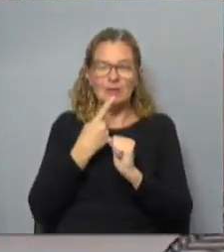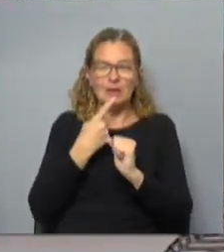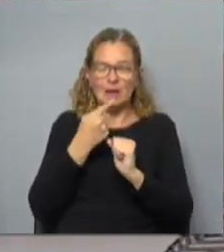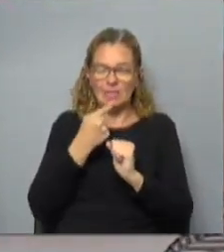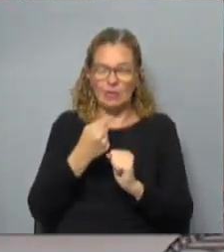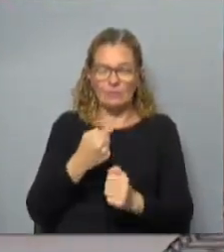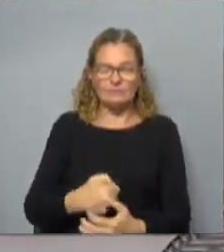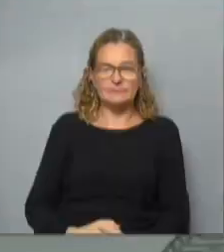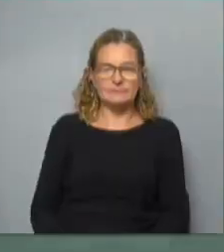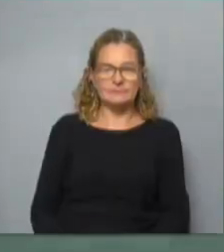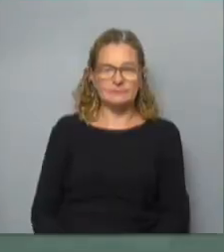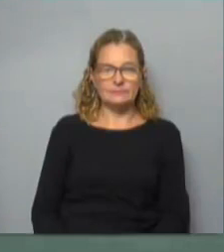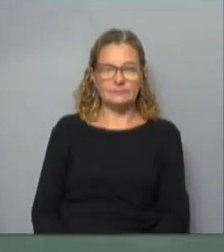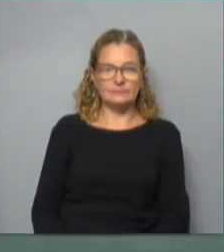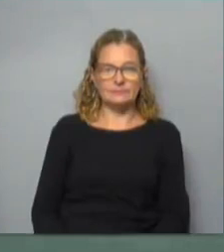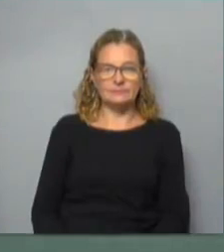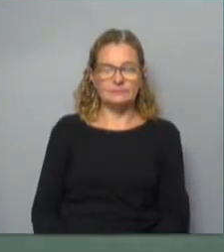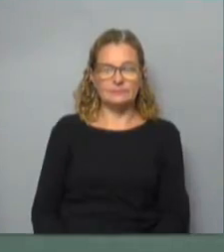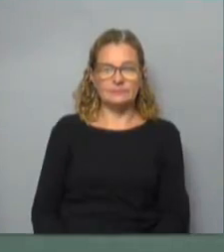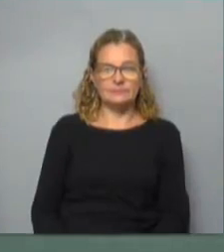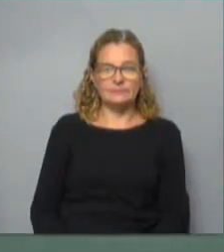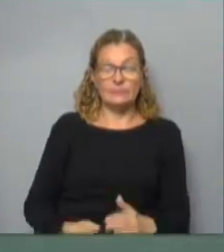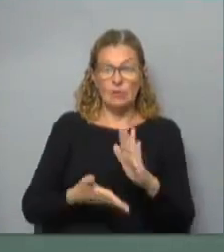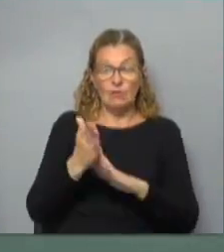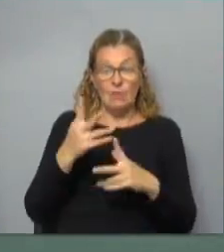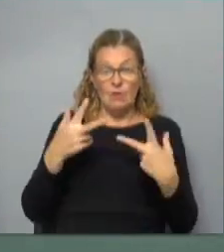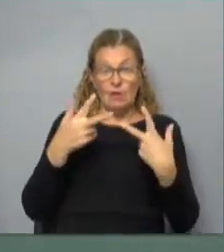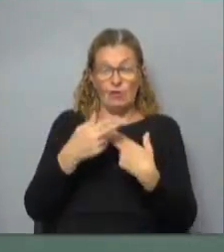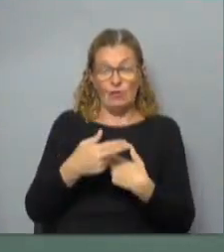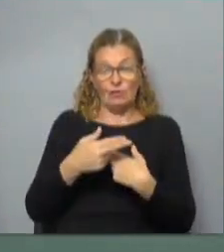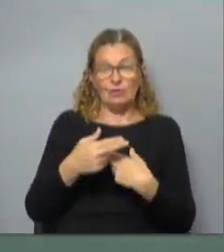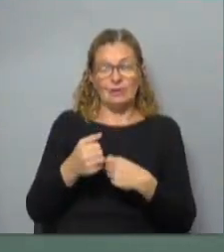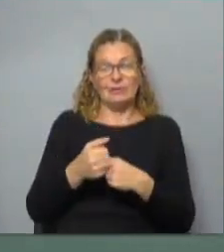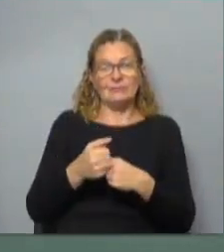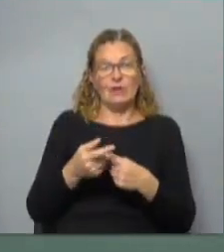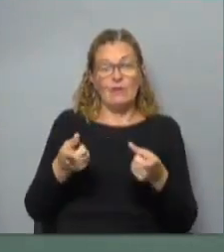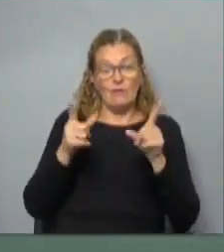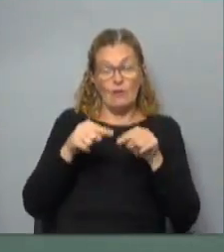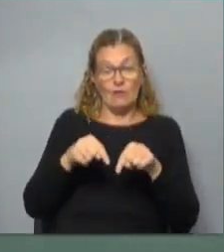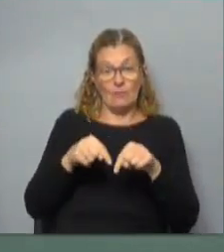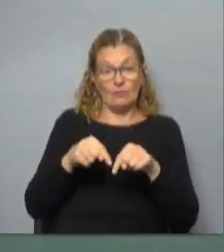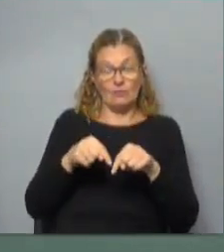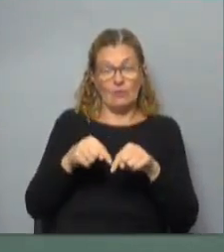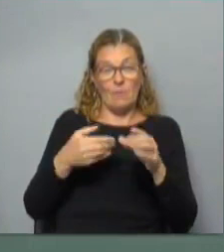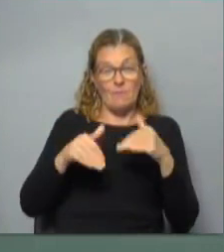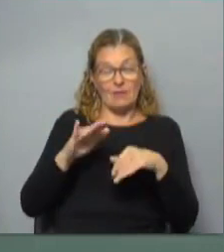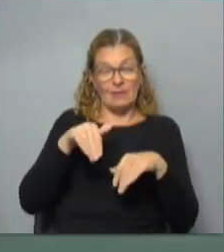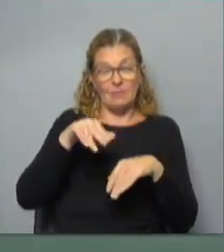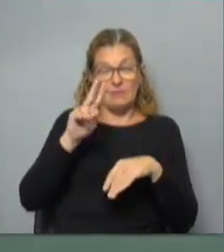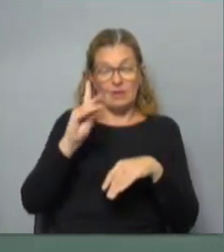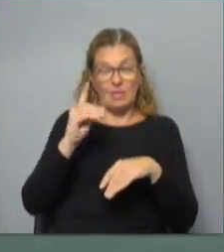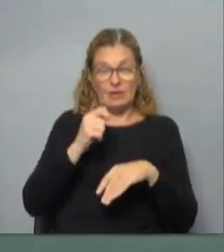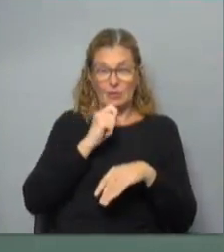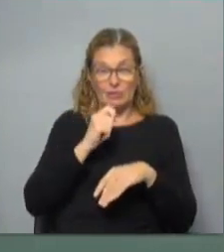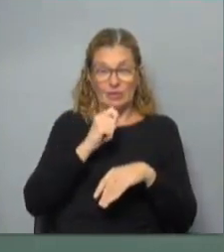afirmó bueno nos vamos a una tanda martín de cierto un corte venimos con con mas mv de noticia